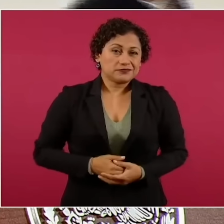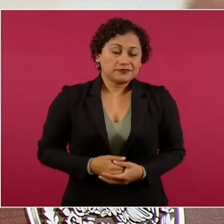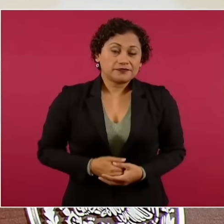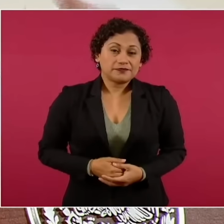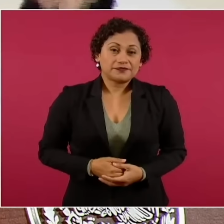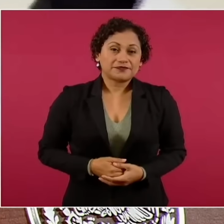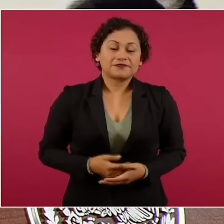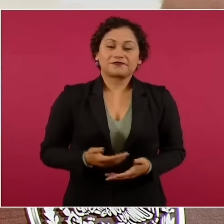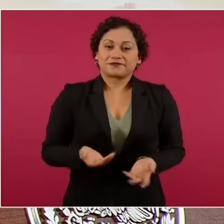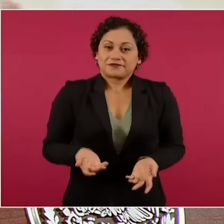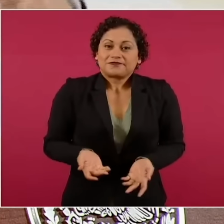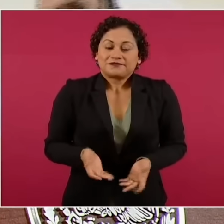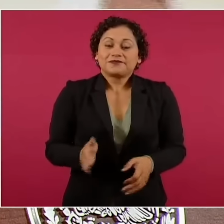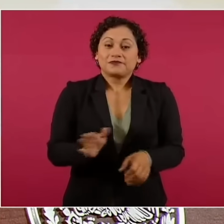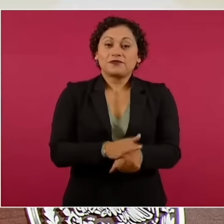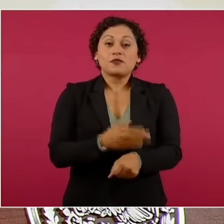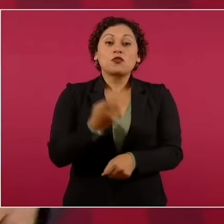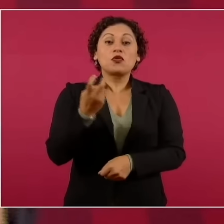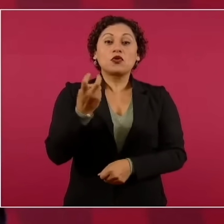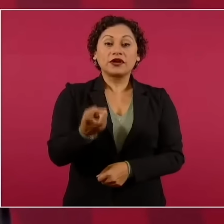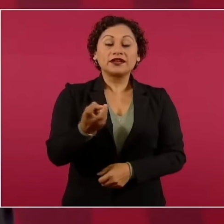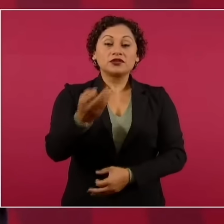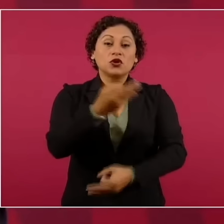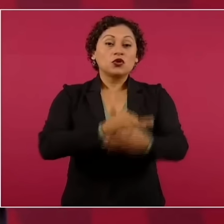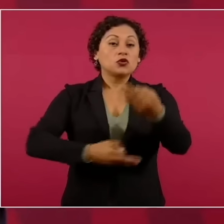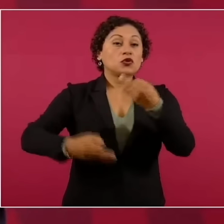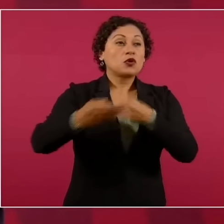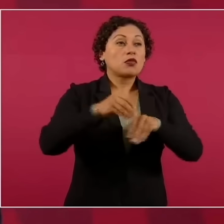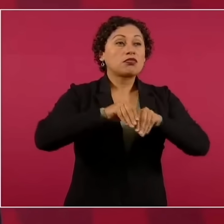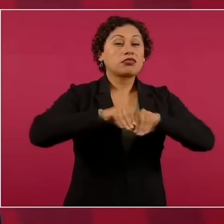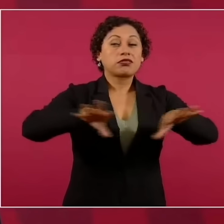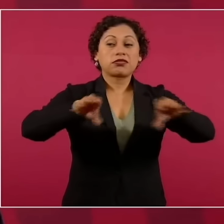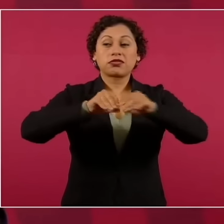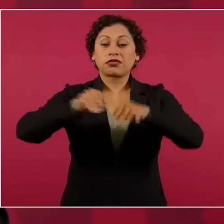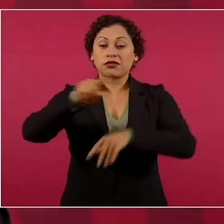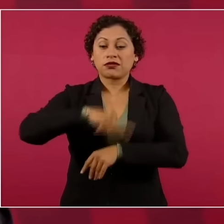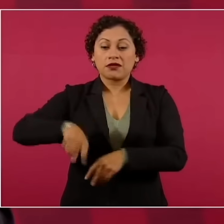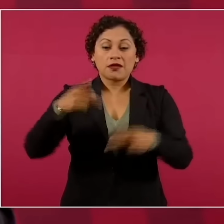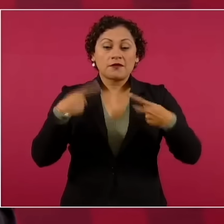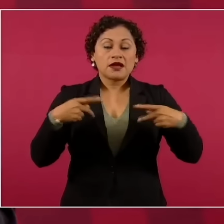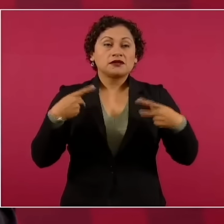Entonces todo se hace escándalo. Agréguenle